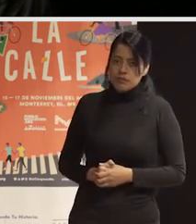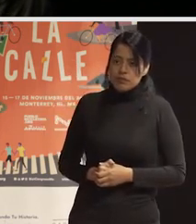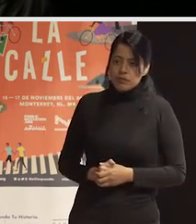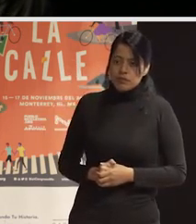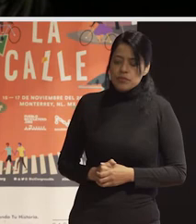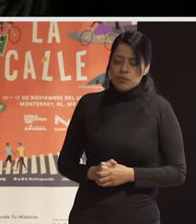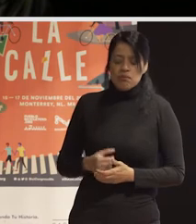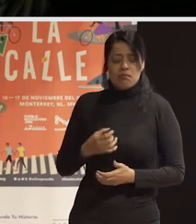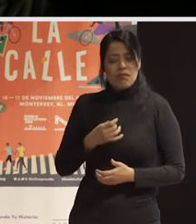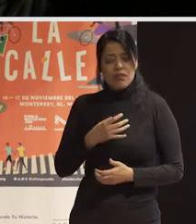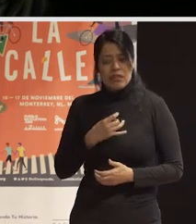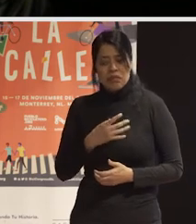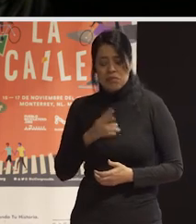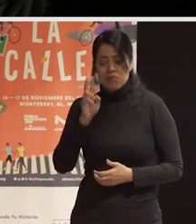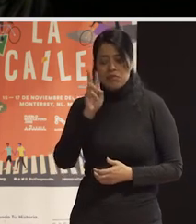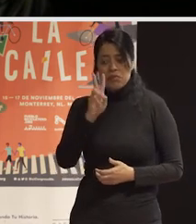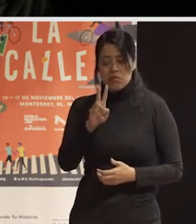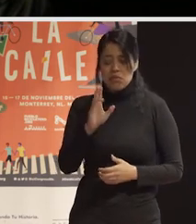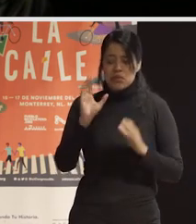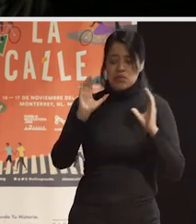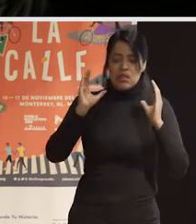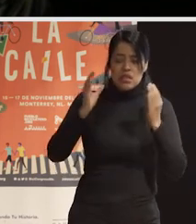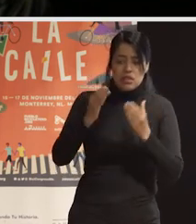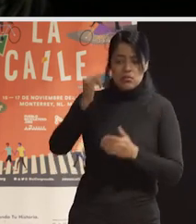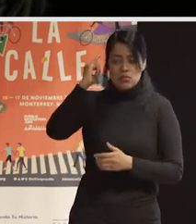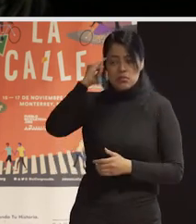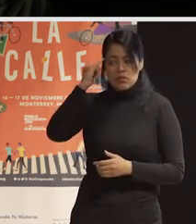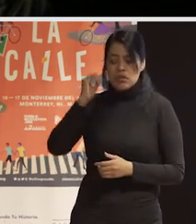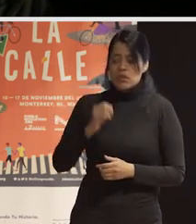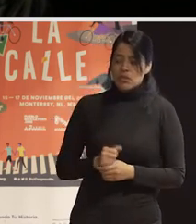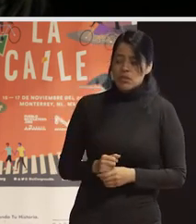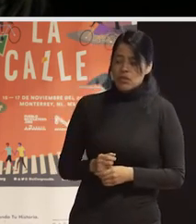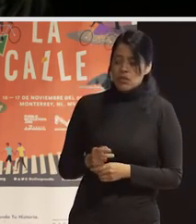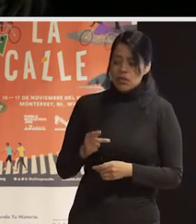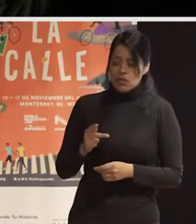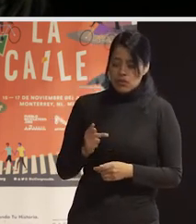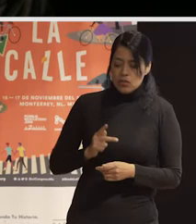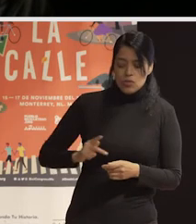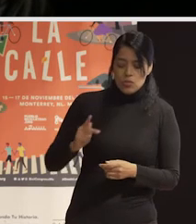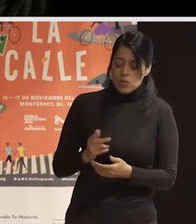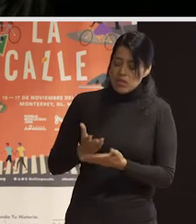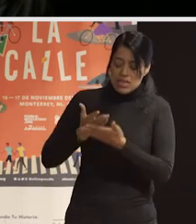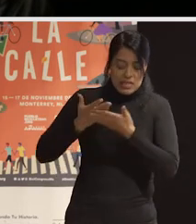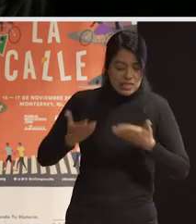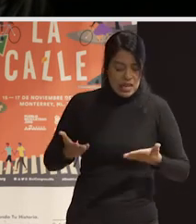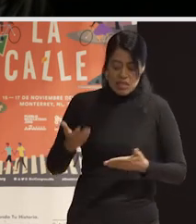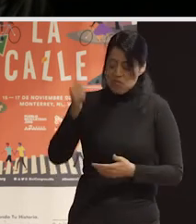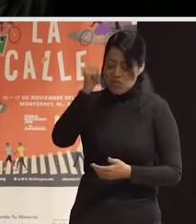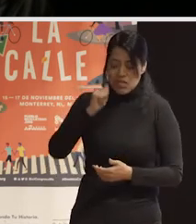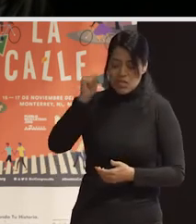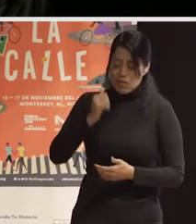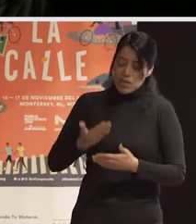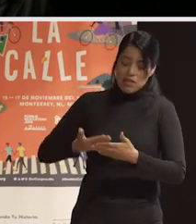dolorosamente vemos que las comunidades indígenas los pueblos originarios los que llegaron antes de los españoles los que estuvieron desde siempre